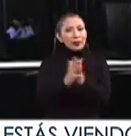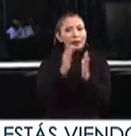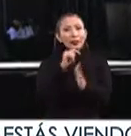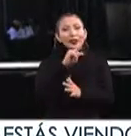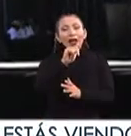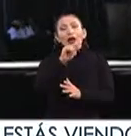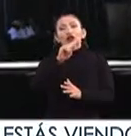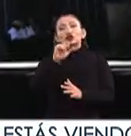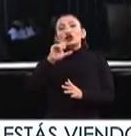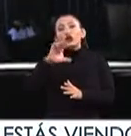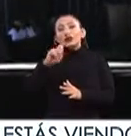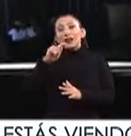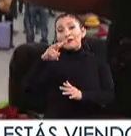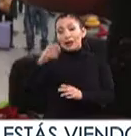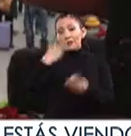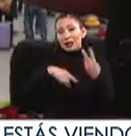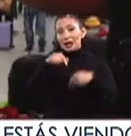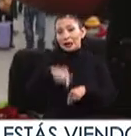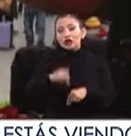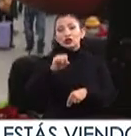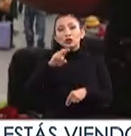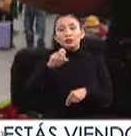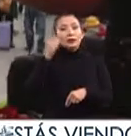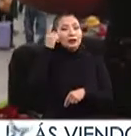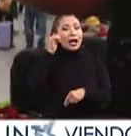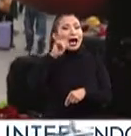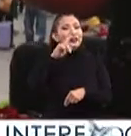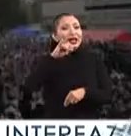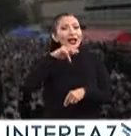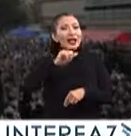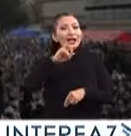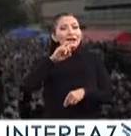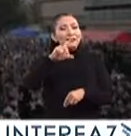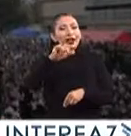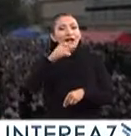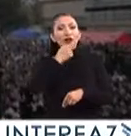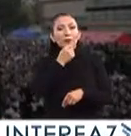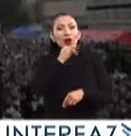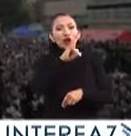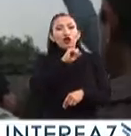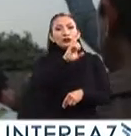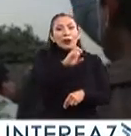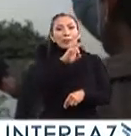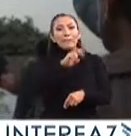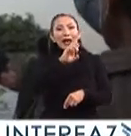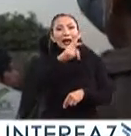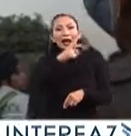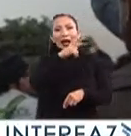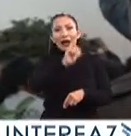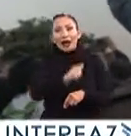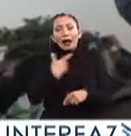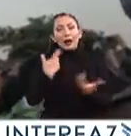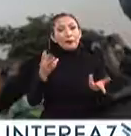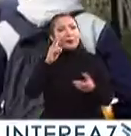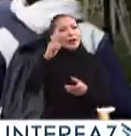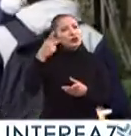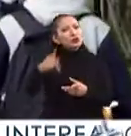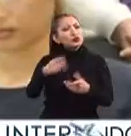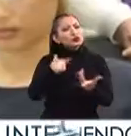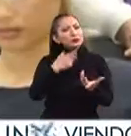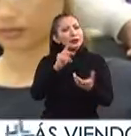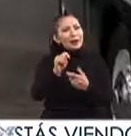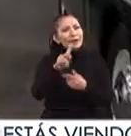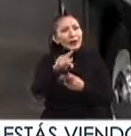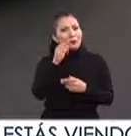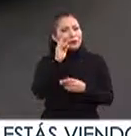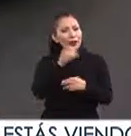televisivo Doc TV, estarán con nosotros su directora Ariana Rivera y el productor Josué Vergara. No te despegues de tu televisión porque